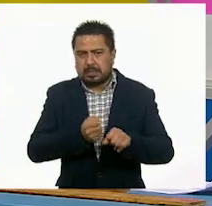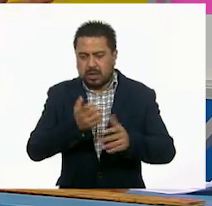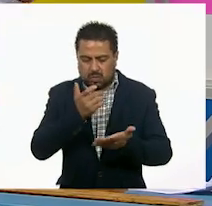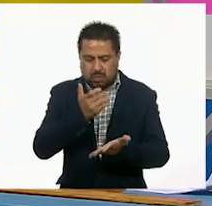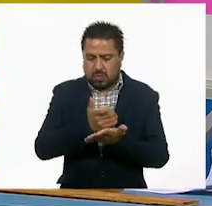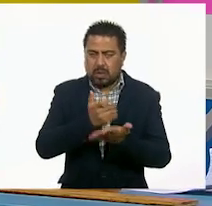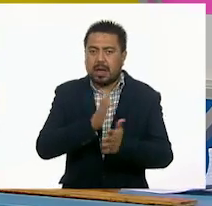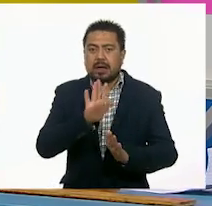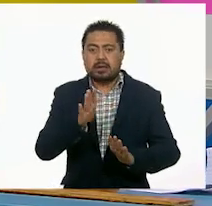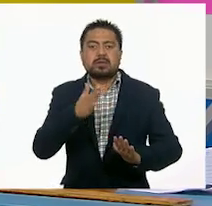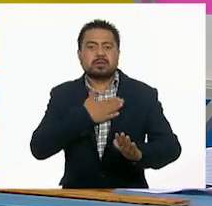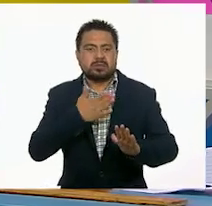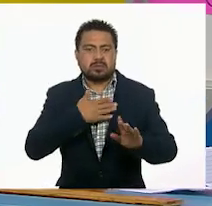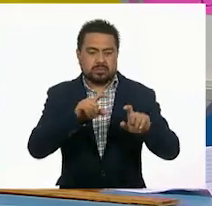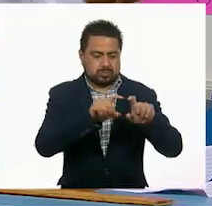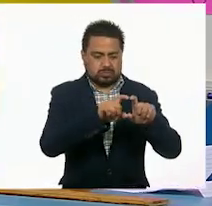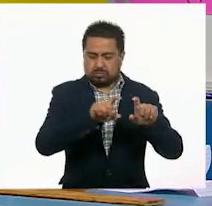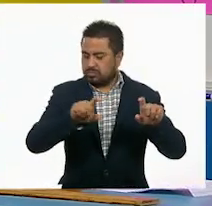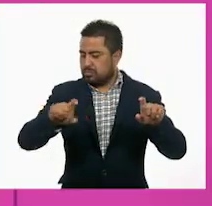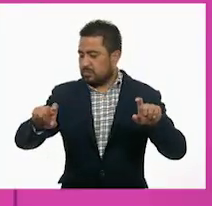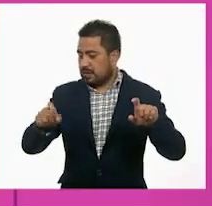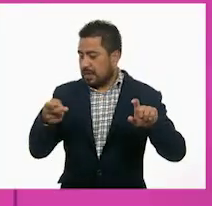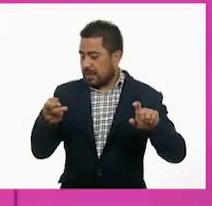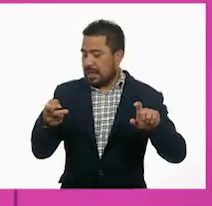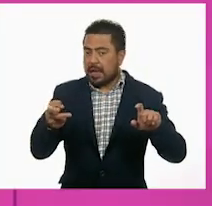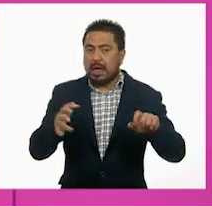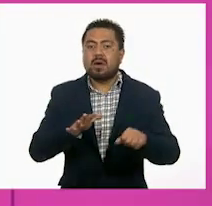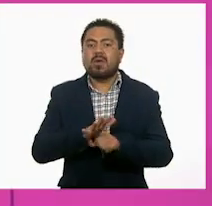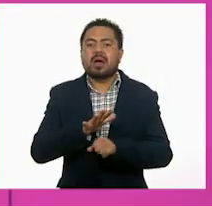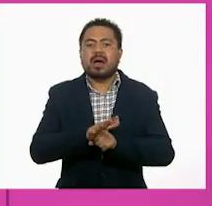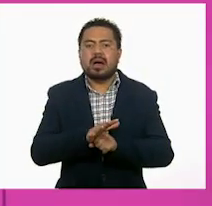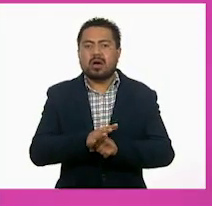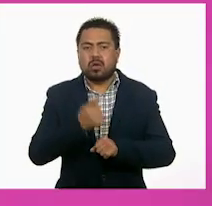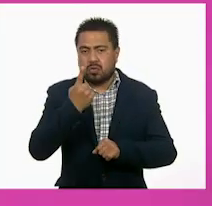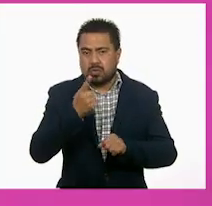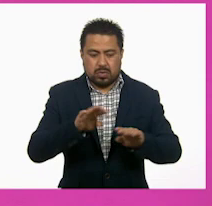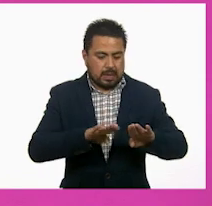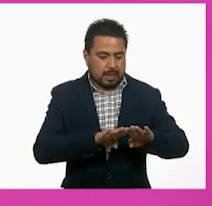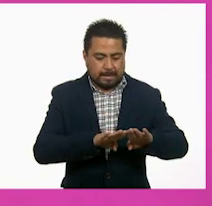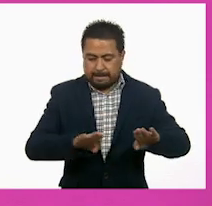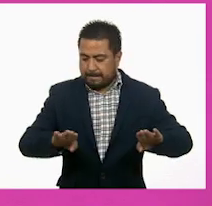Es decir, yo tracé aquí una línea de